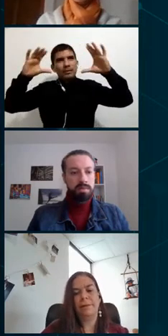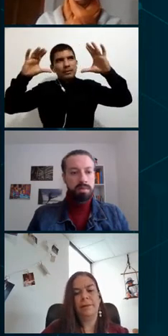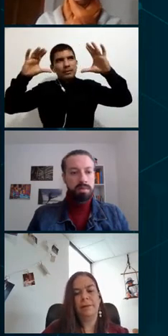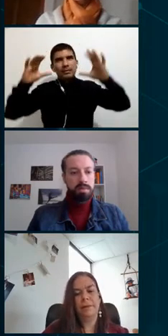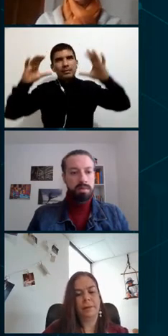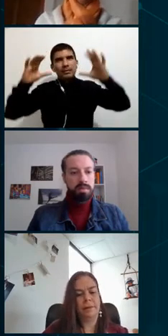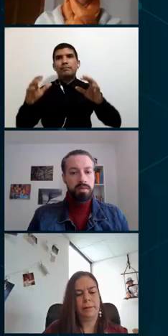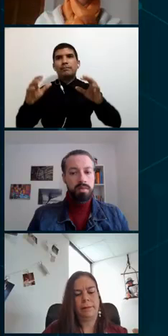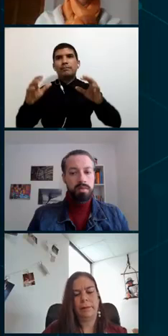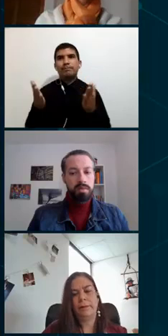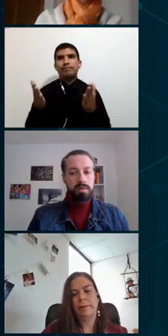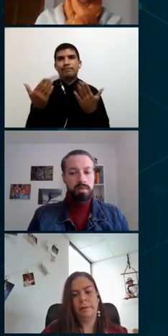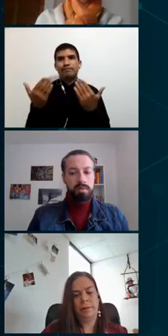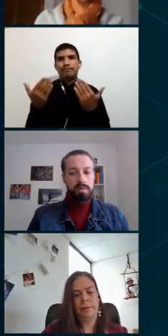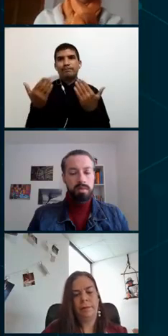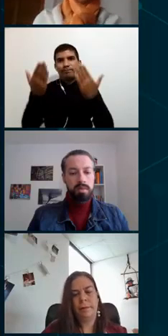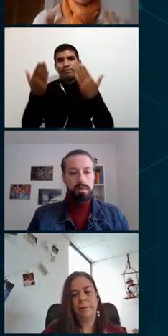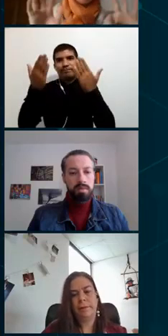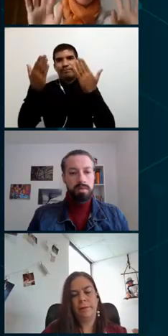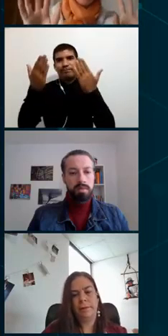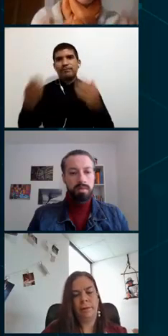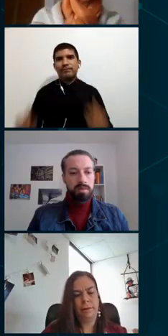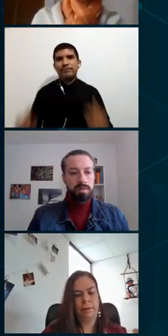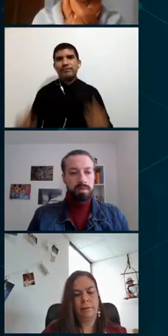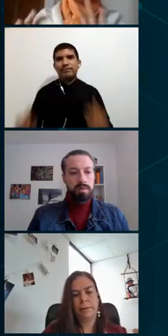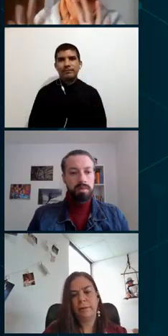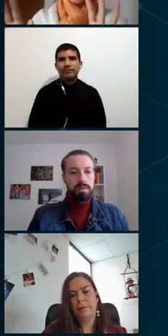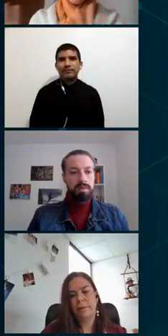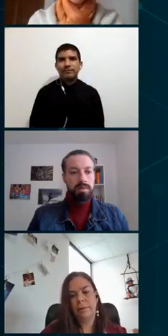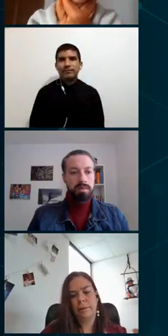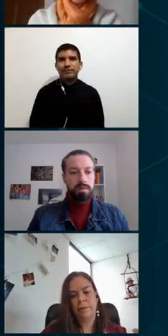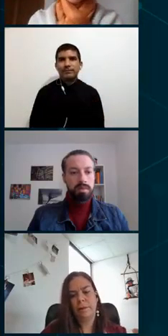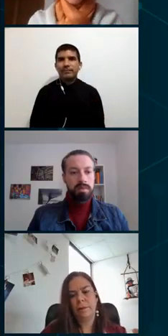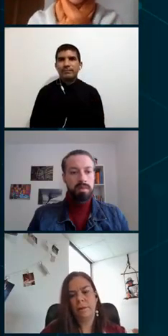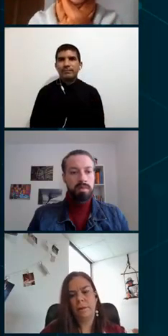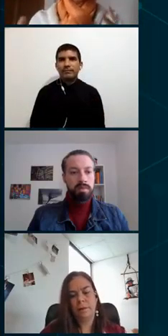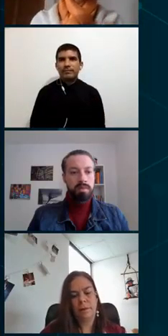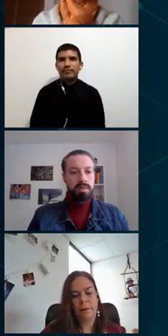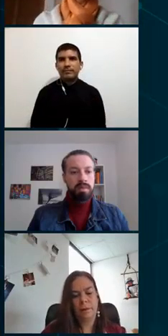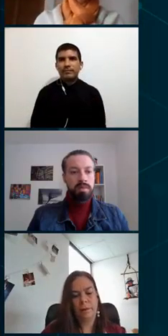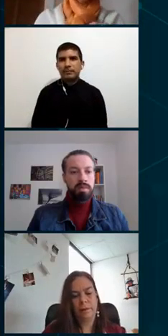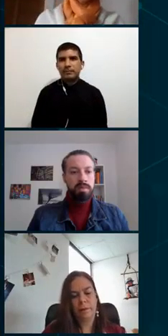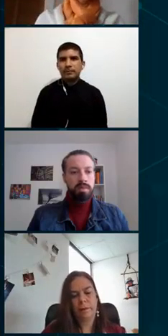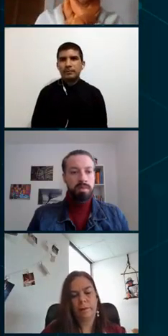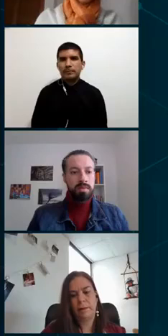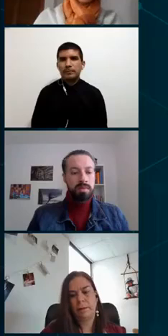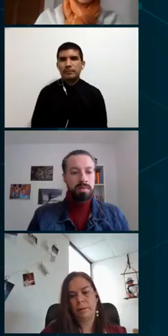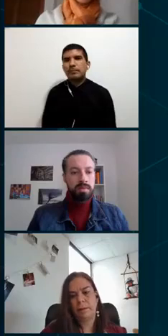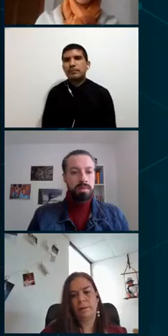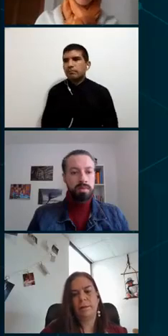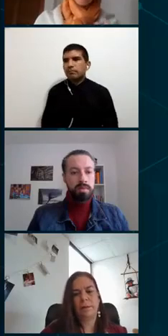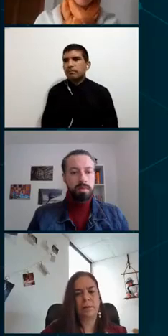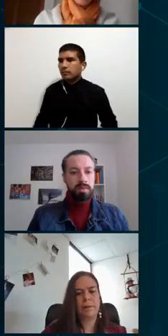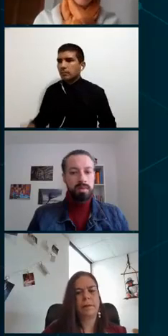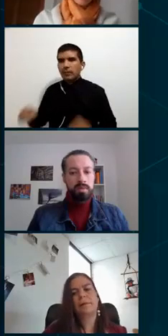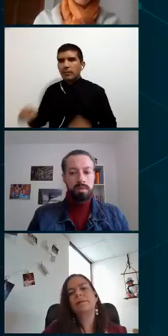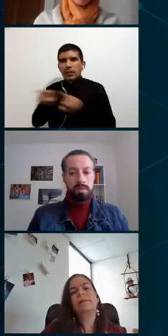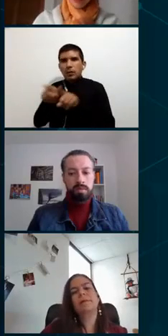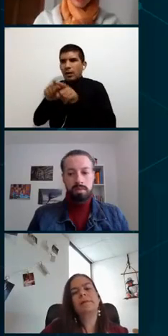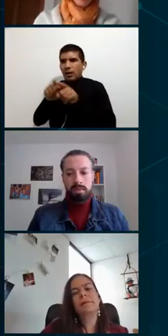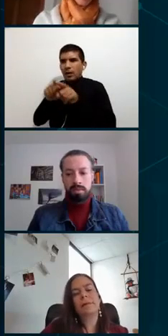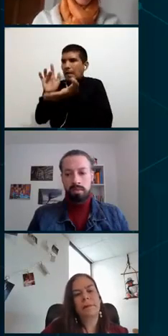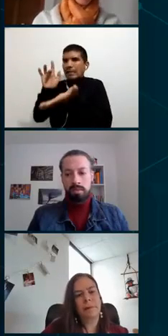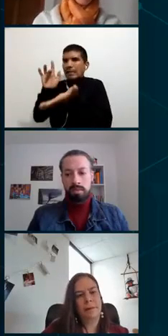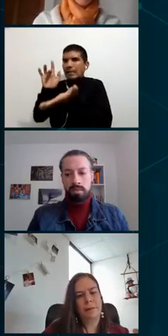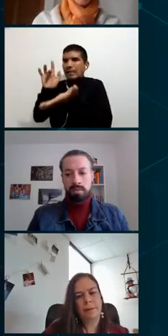Escuchar, ver, observar, si es un contexto donde se pueda tocar, pues, tocar. O sea, es como que permítanse